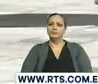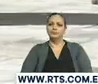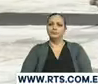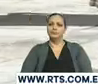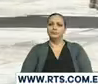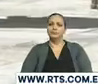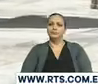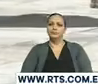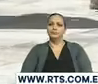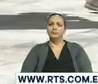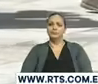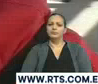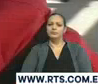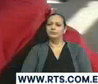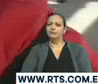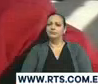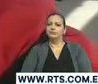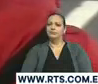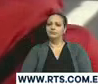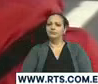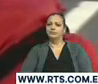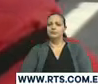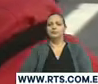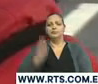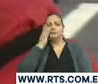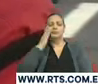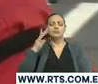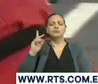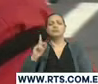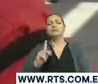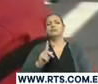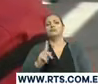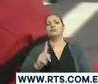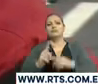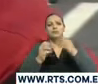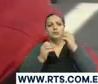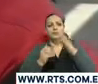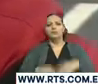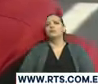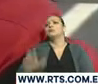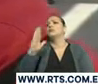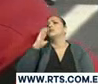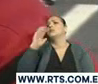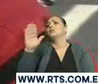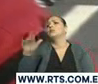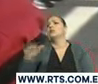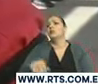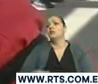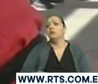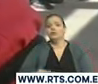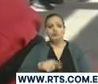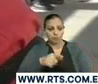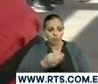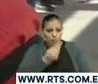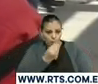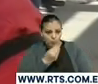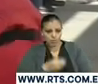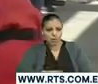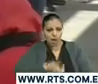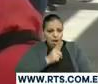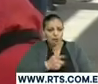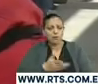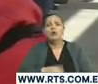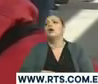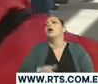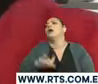hijo, acudió al sitio. ¿Qué quieres? ¿Agüita? ¿Qué quieres? ¿O quieres comidita? Él me dijo agüita. Yo le di un poquito